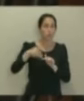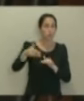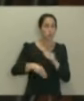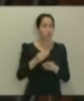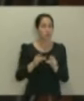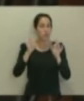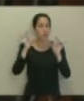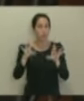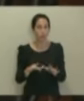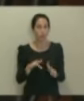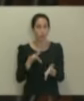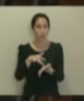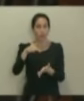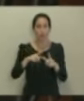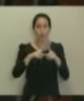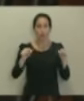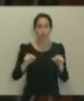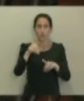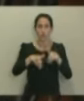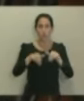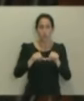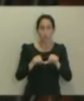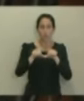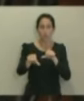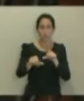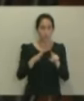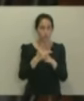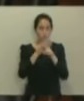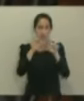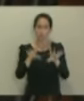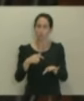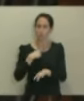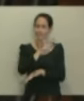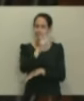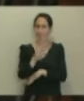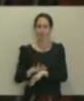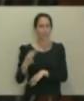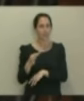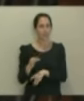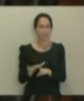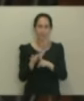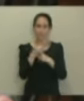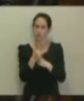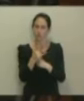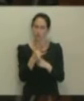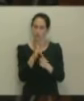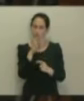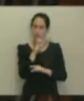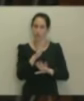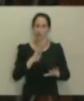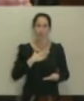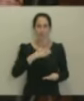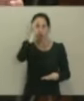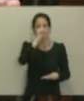que es el escenario que vamos a vivir en Asturias a partir de las próximas elecciones. Pero, en todo caso, me parece que es un escenario absolutamente indeseable, al menos para